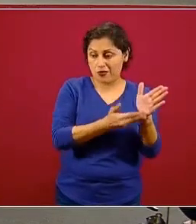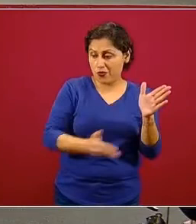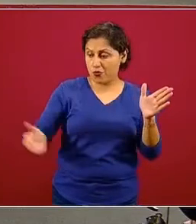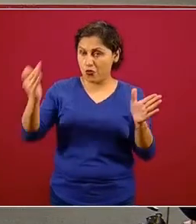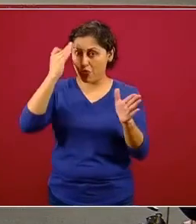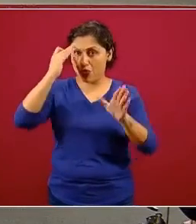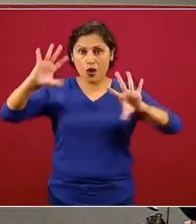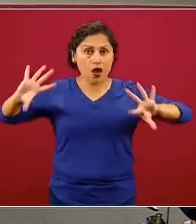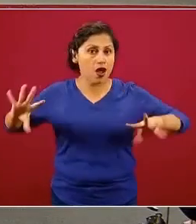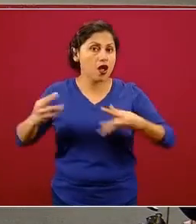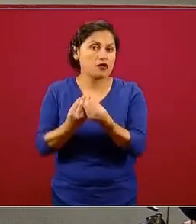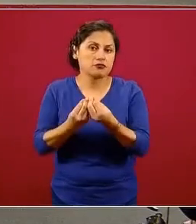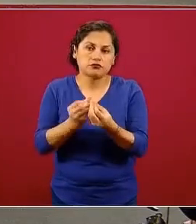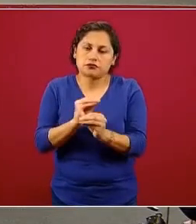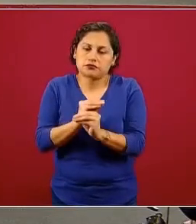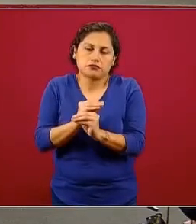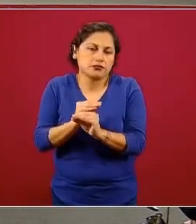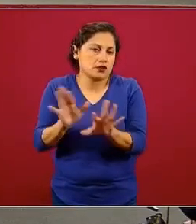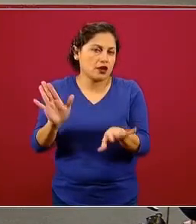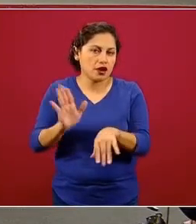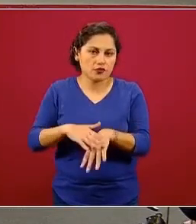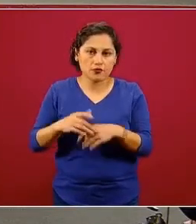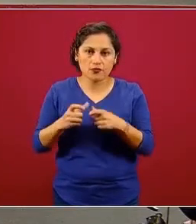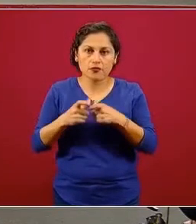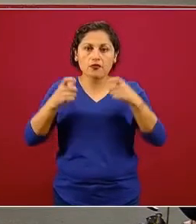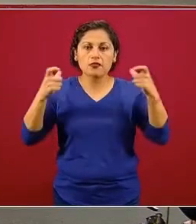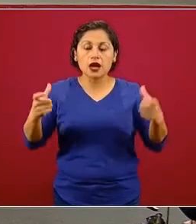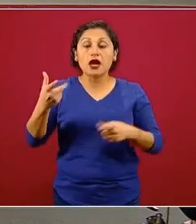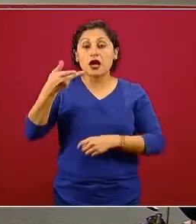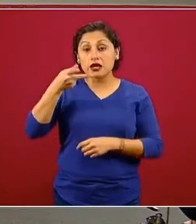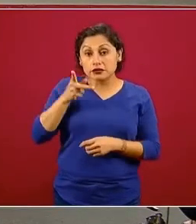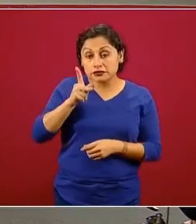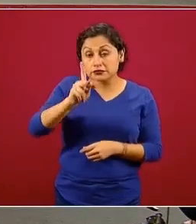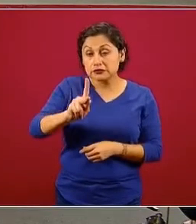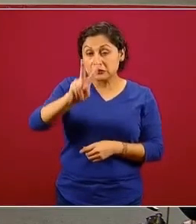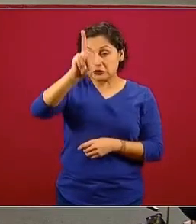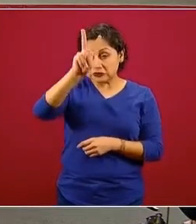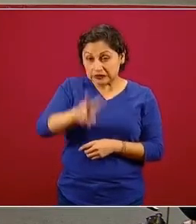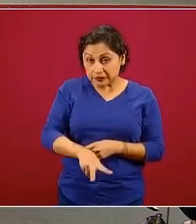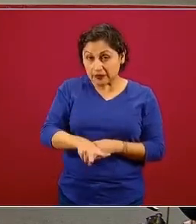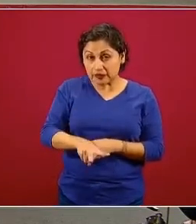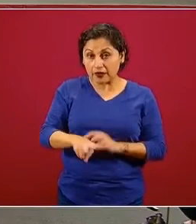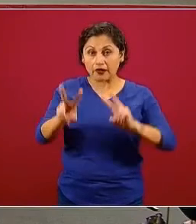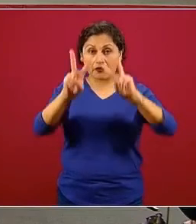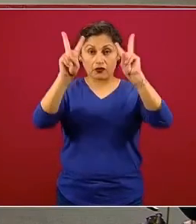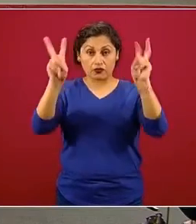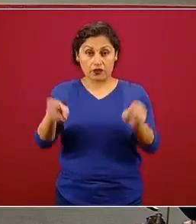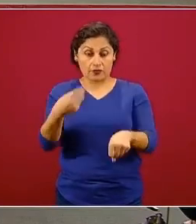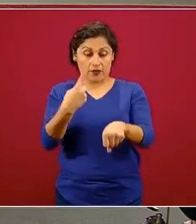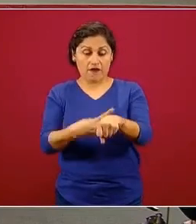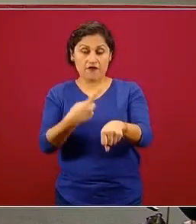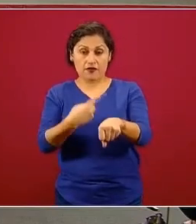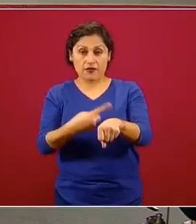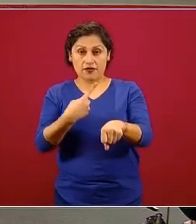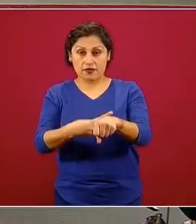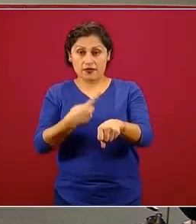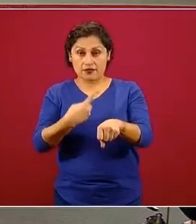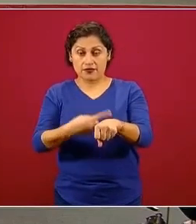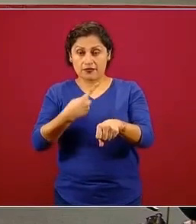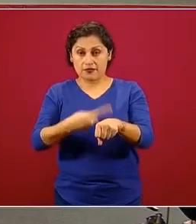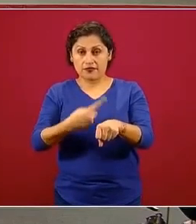el significado epidemiológico, técnico, la suma de casos que alguna